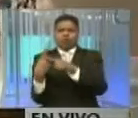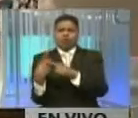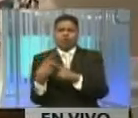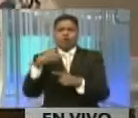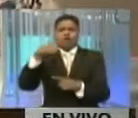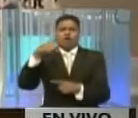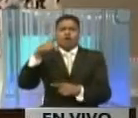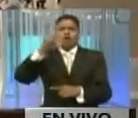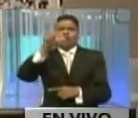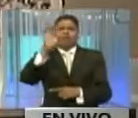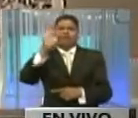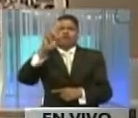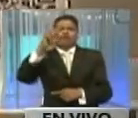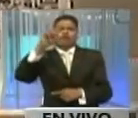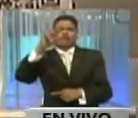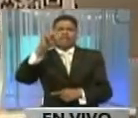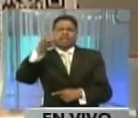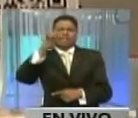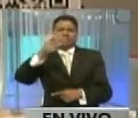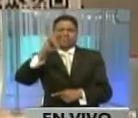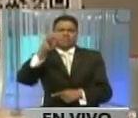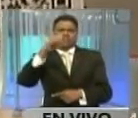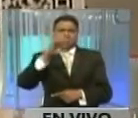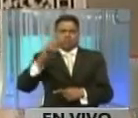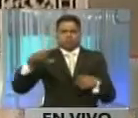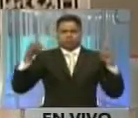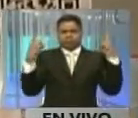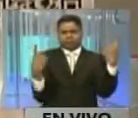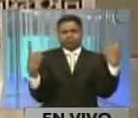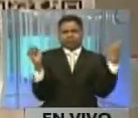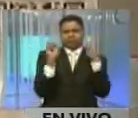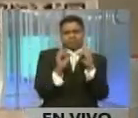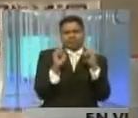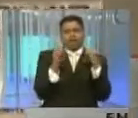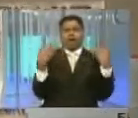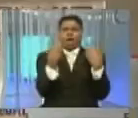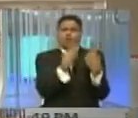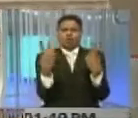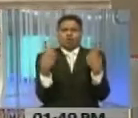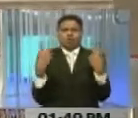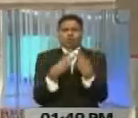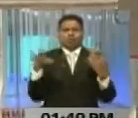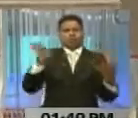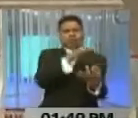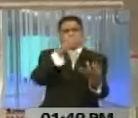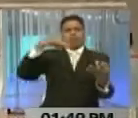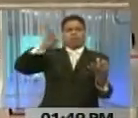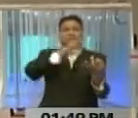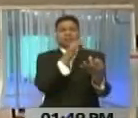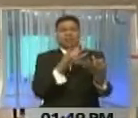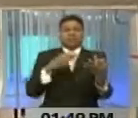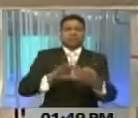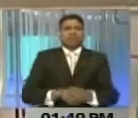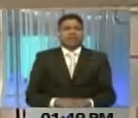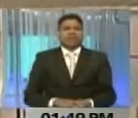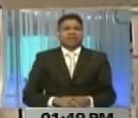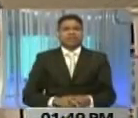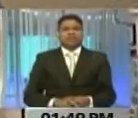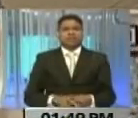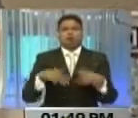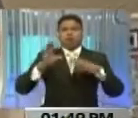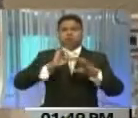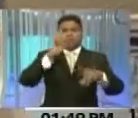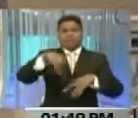barinés Alberto Arbelo Torrealba. Entonces estaremos con la Orquesta Sinfónica Municipal de Caracas, con el